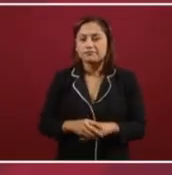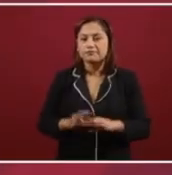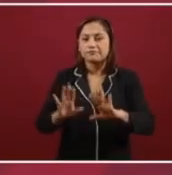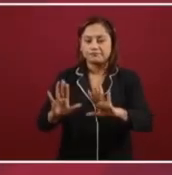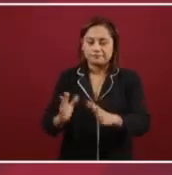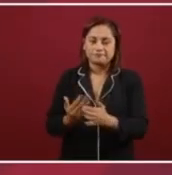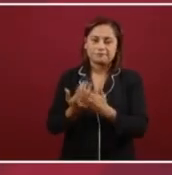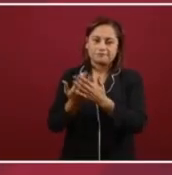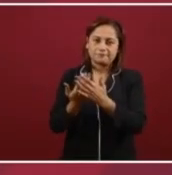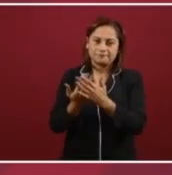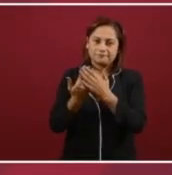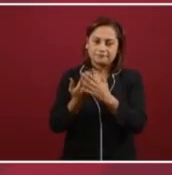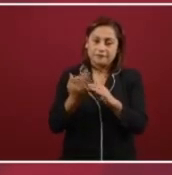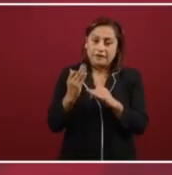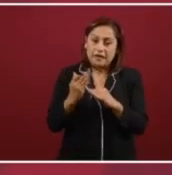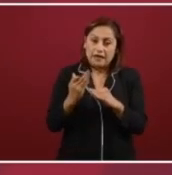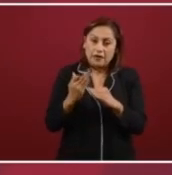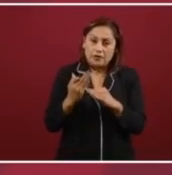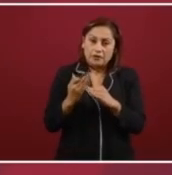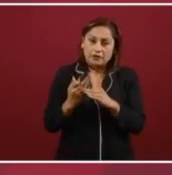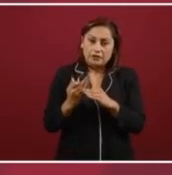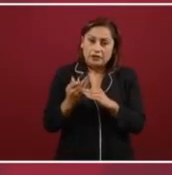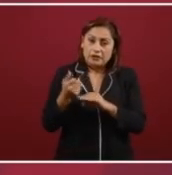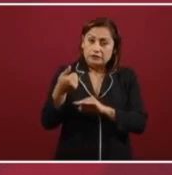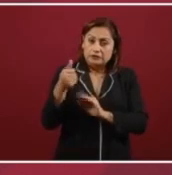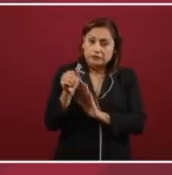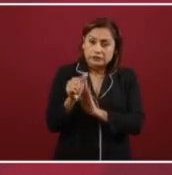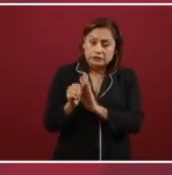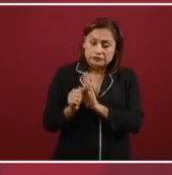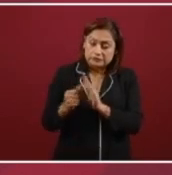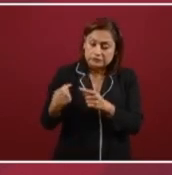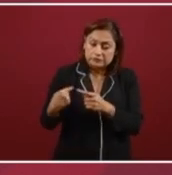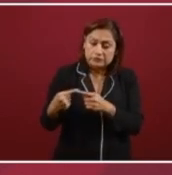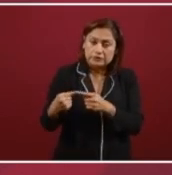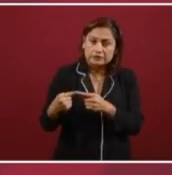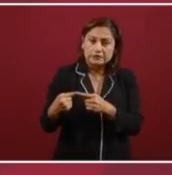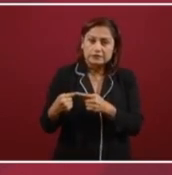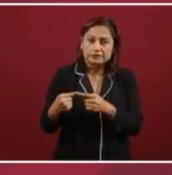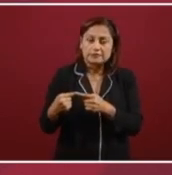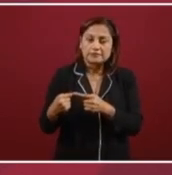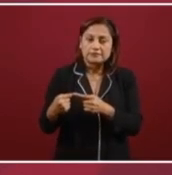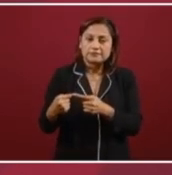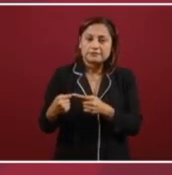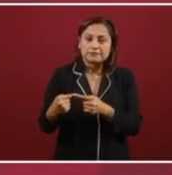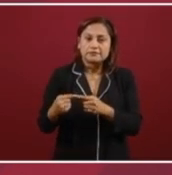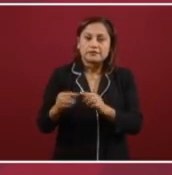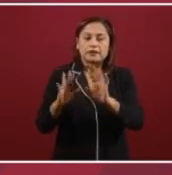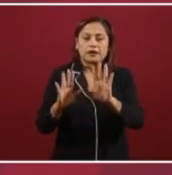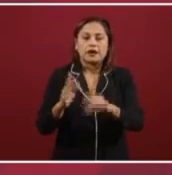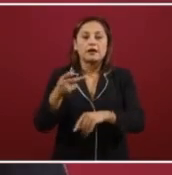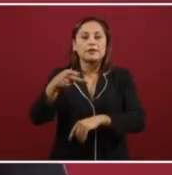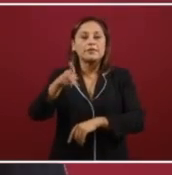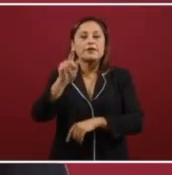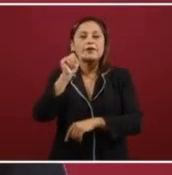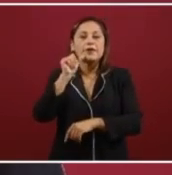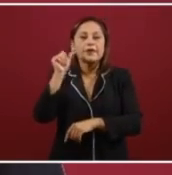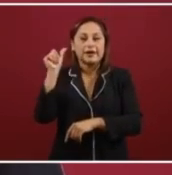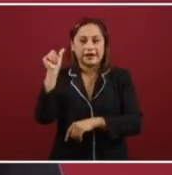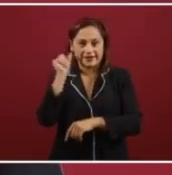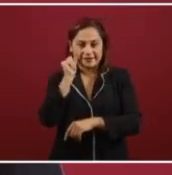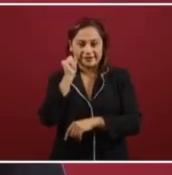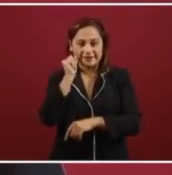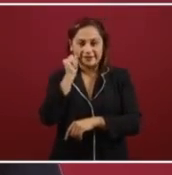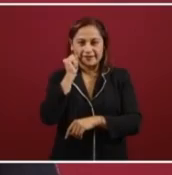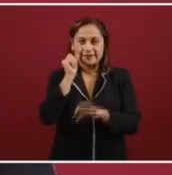es el primer semestre. Lo importante de ayer es de